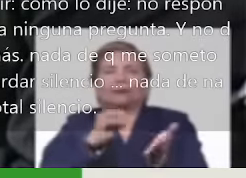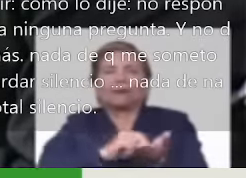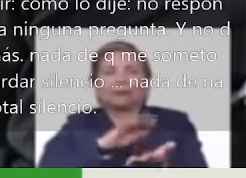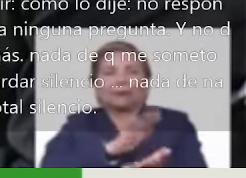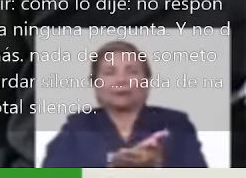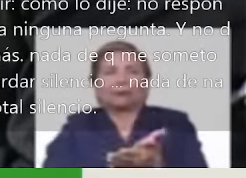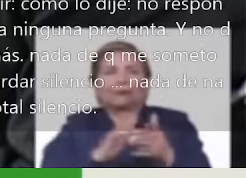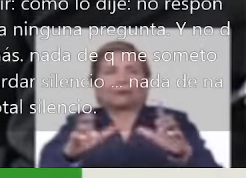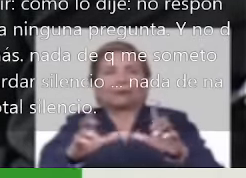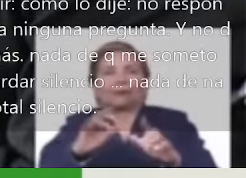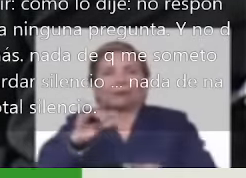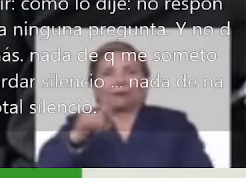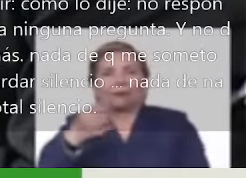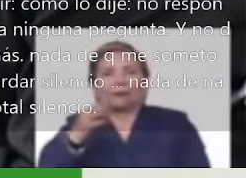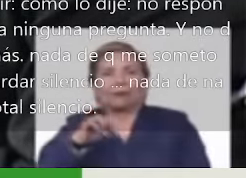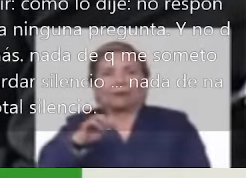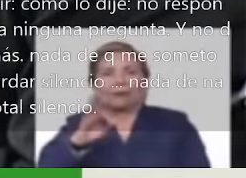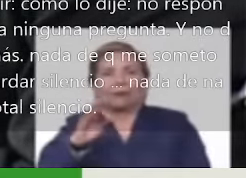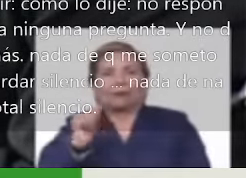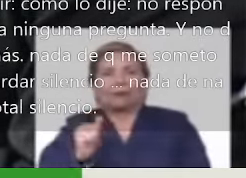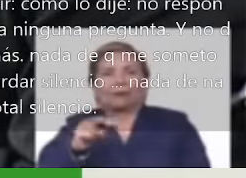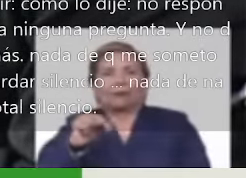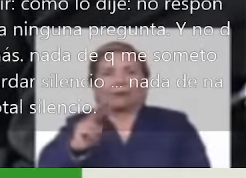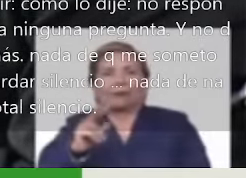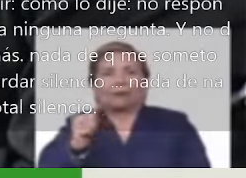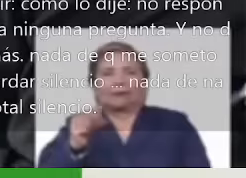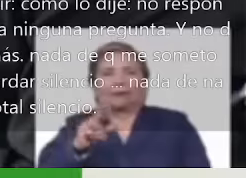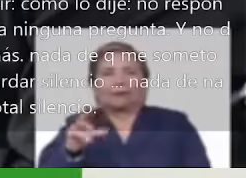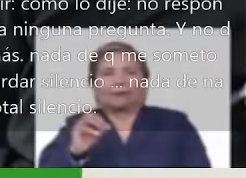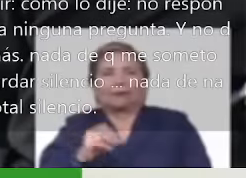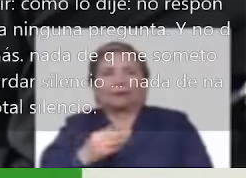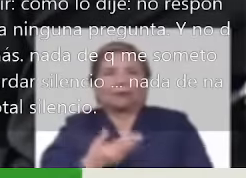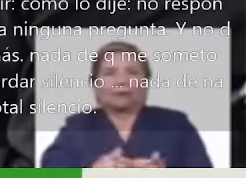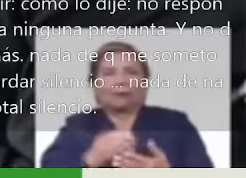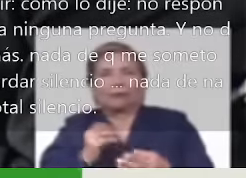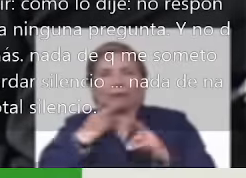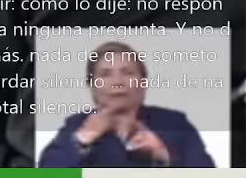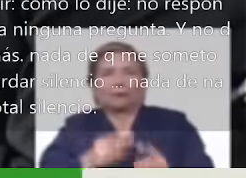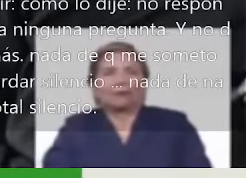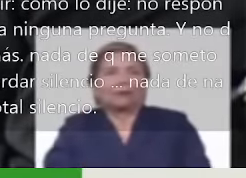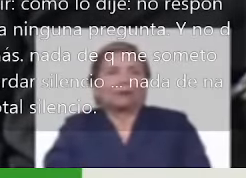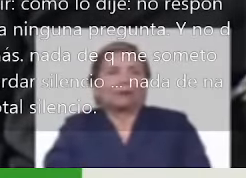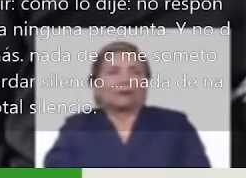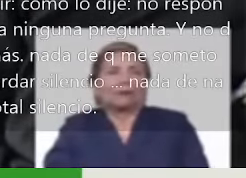con el DNI de Jennifer Paredes Navarro? Sométase o responda.